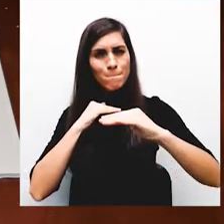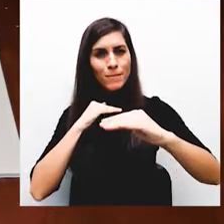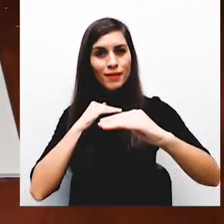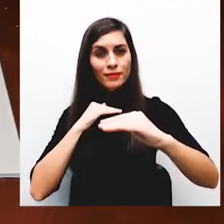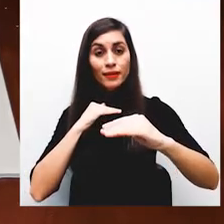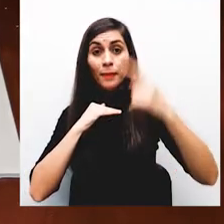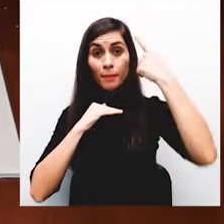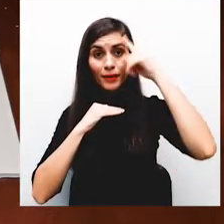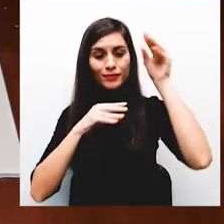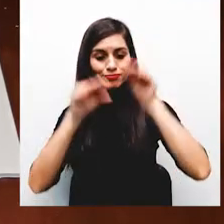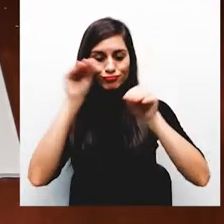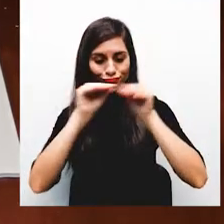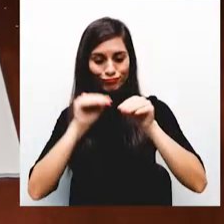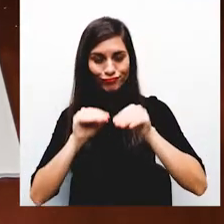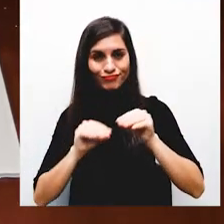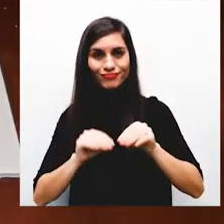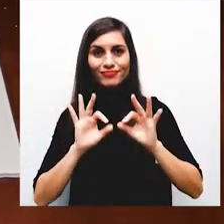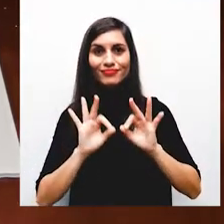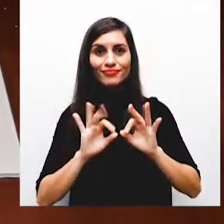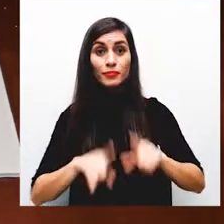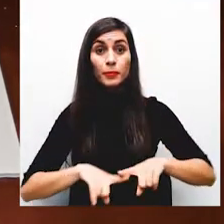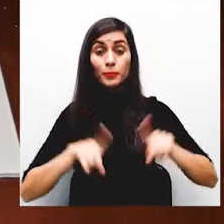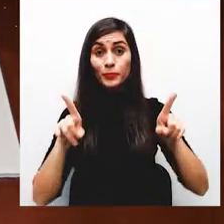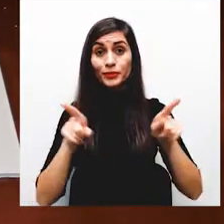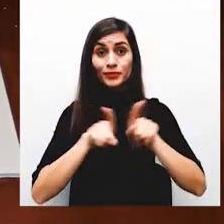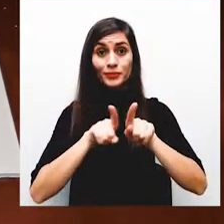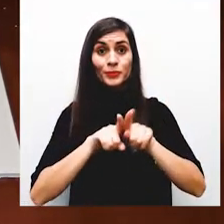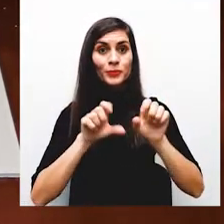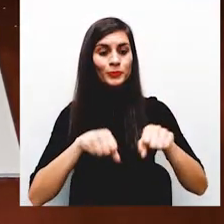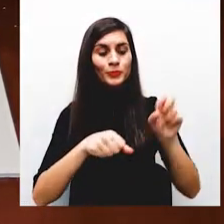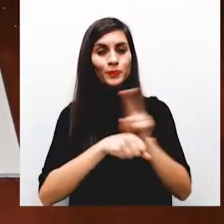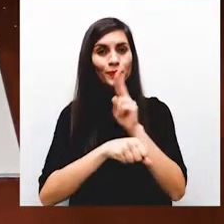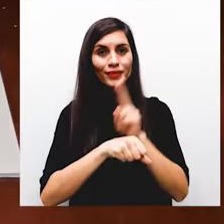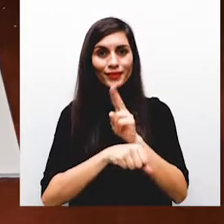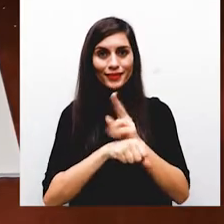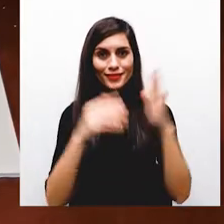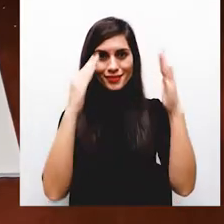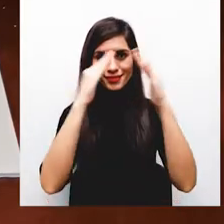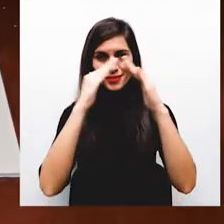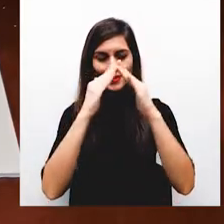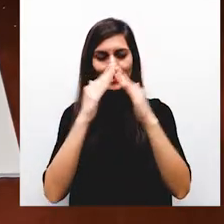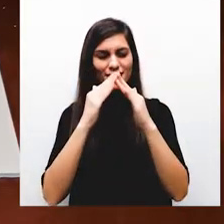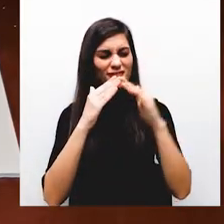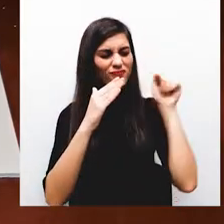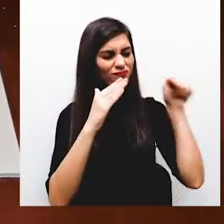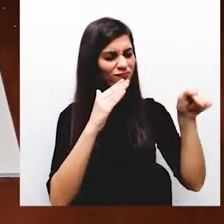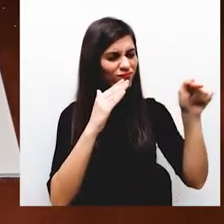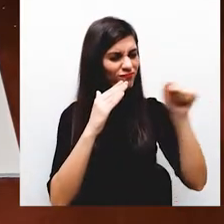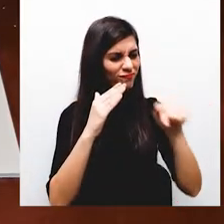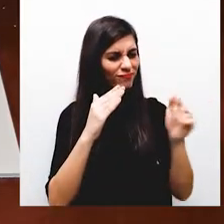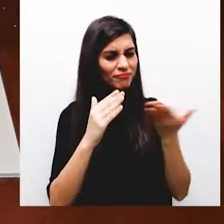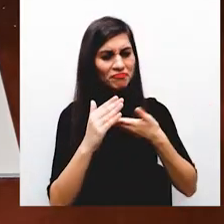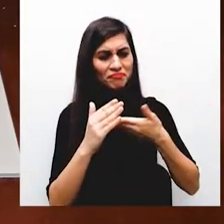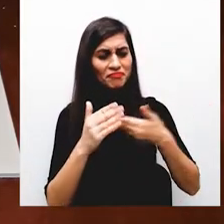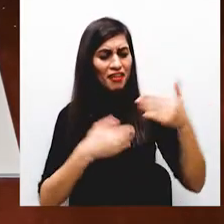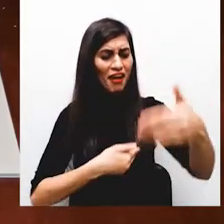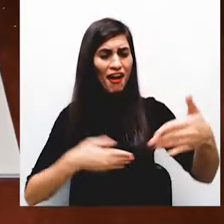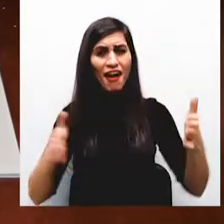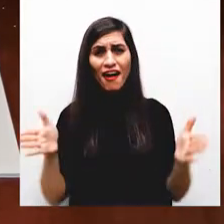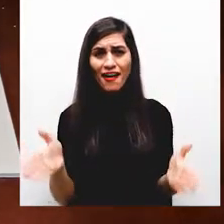plano para que quepa todo lo que ocupamos, pero también podemos utilizar cosas que encontremos en casa. Por